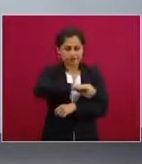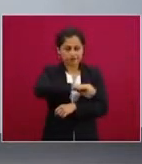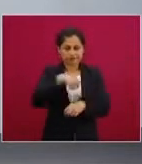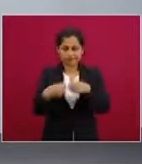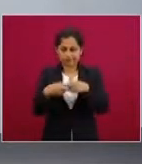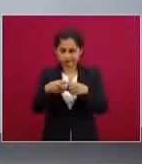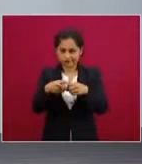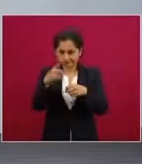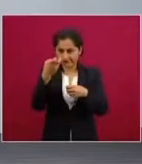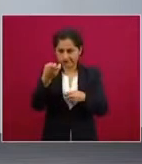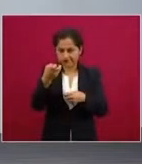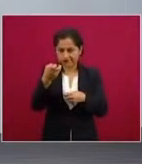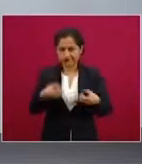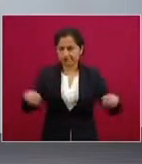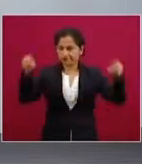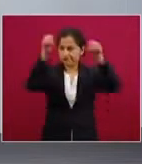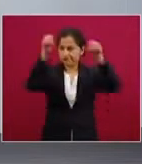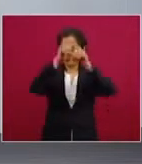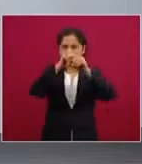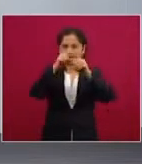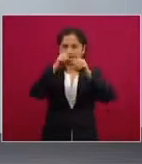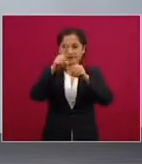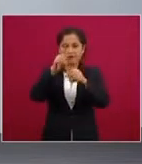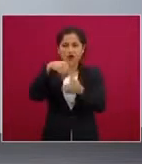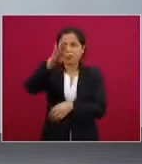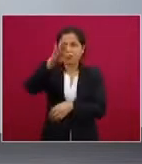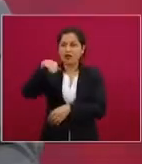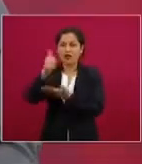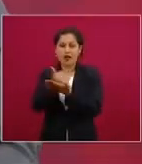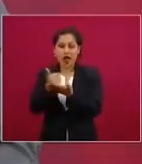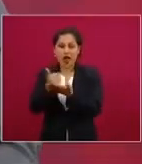porque esa era otra cosa. Llegaba un partido